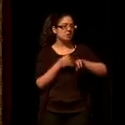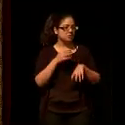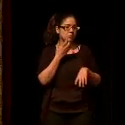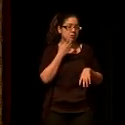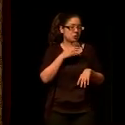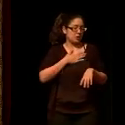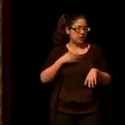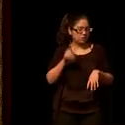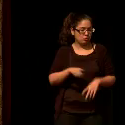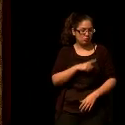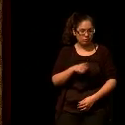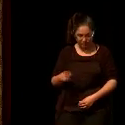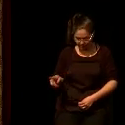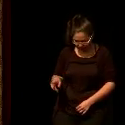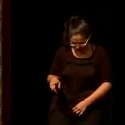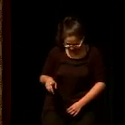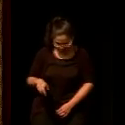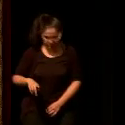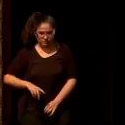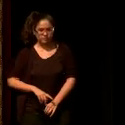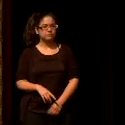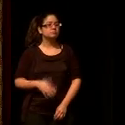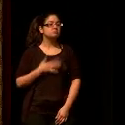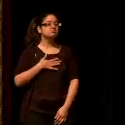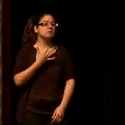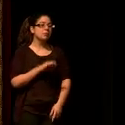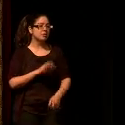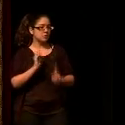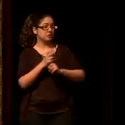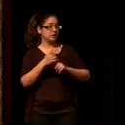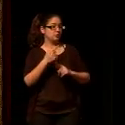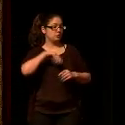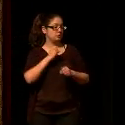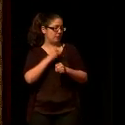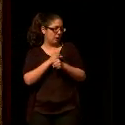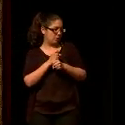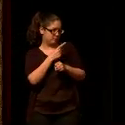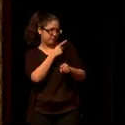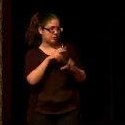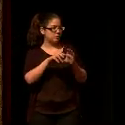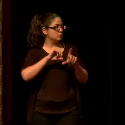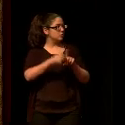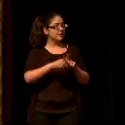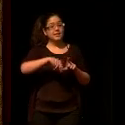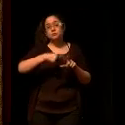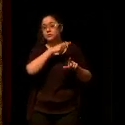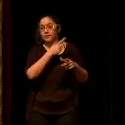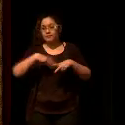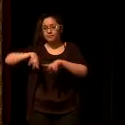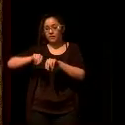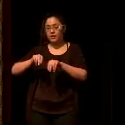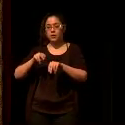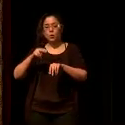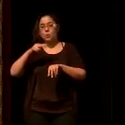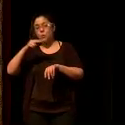un poquito esto encontrar lo que hemos hecho y al final de este capítulo encontrareis a uno de